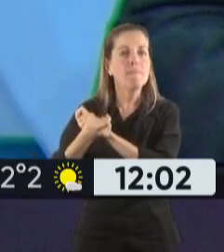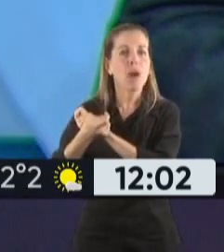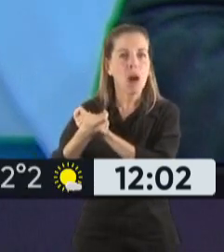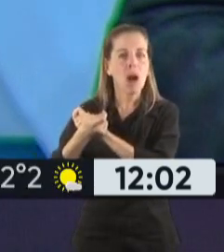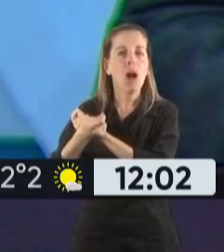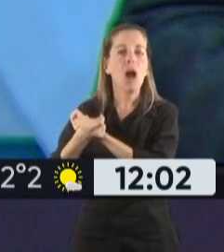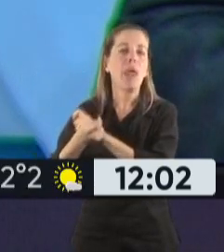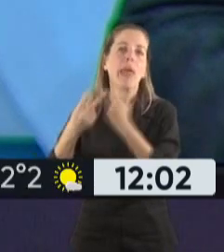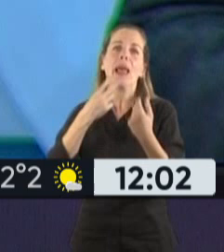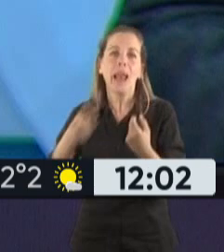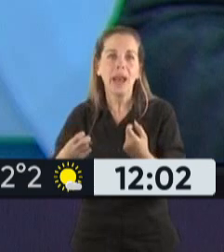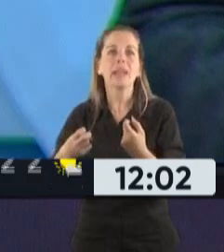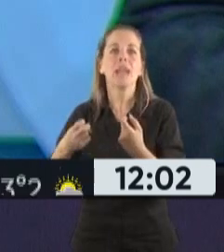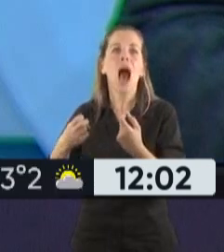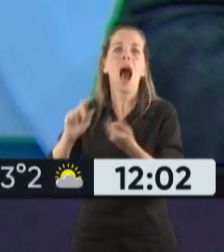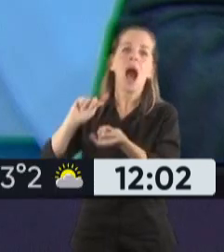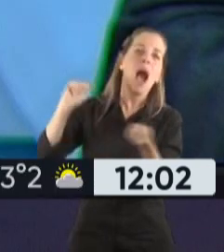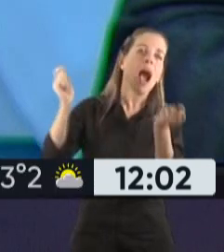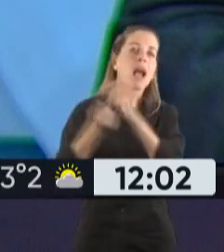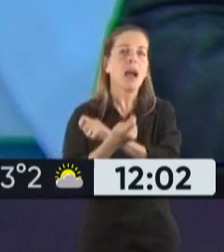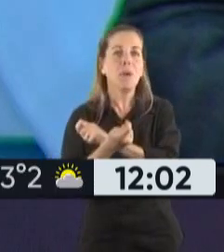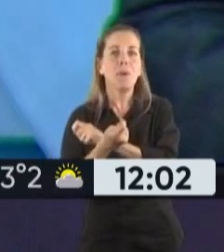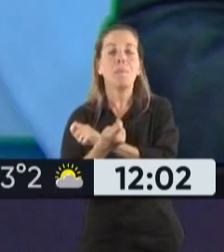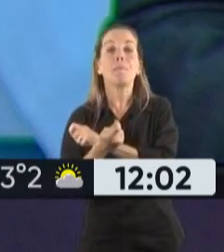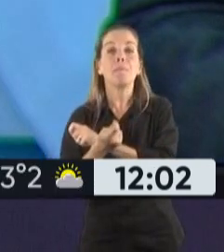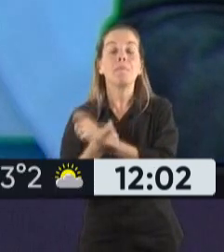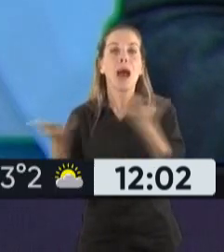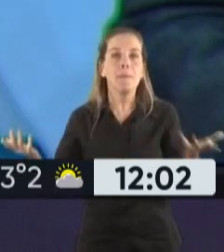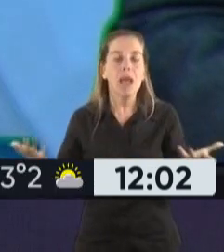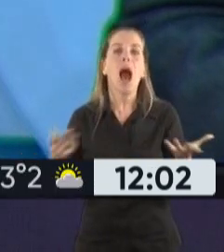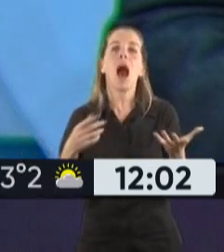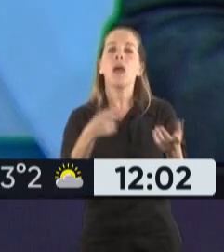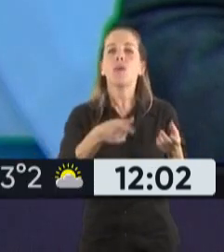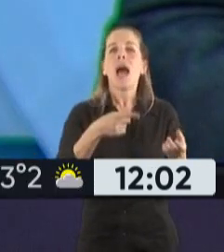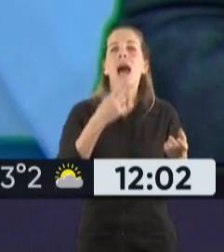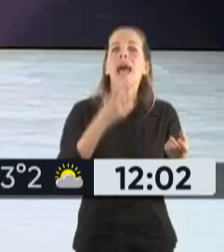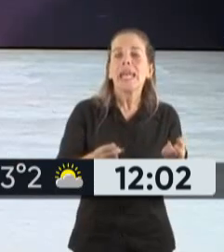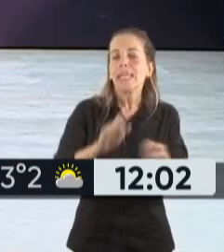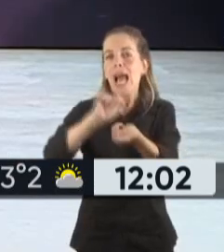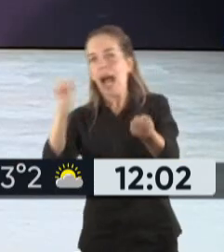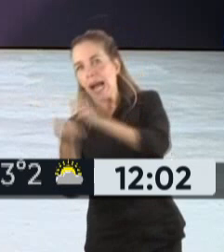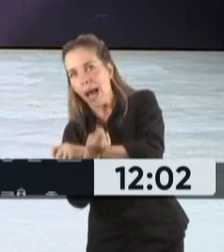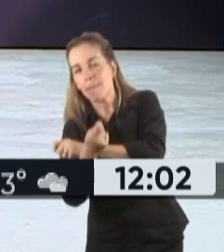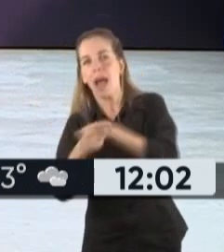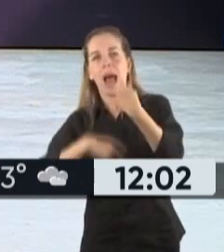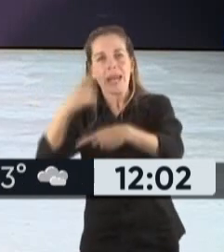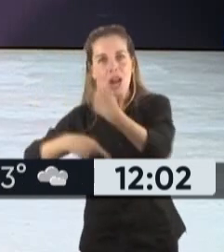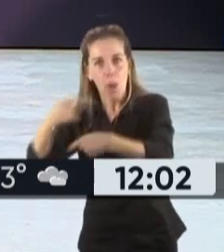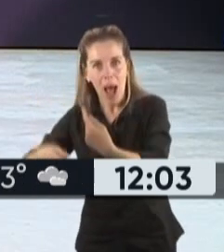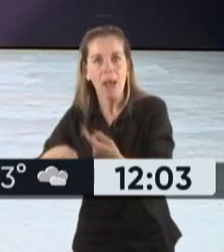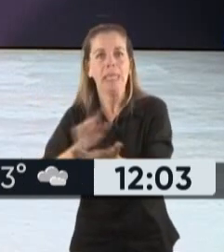de la matriz energética hacia de energía fósil hacia energías